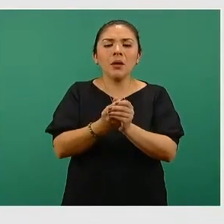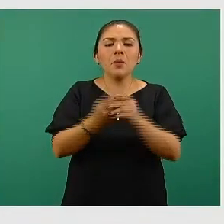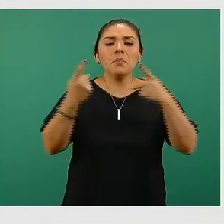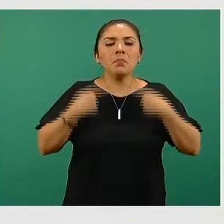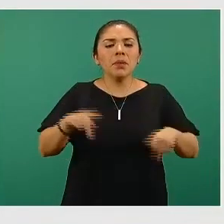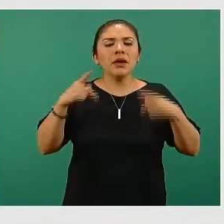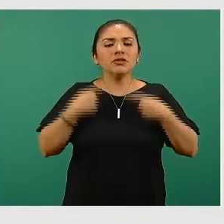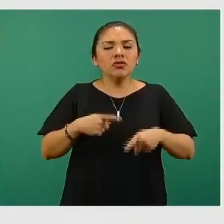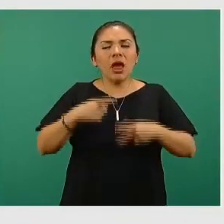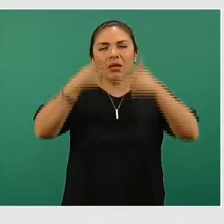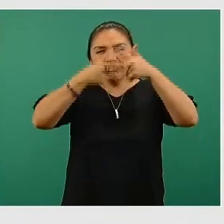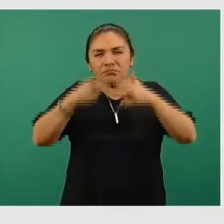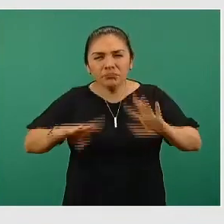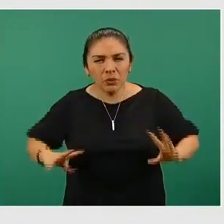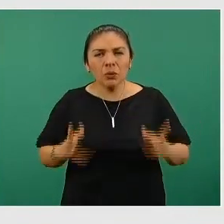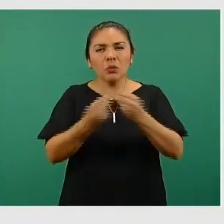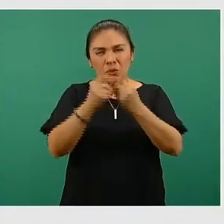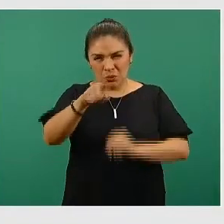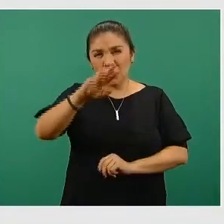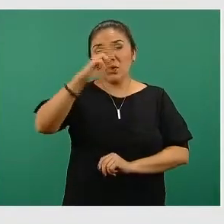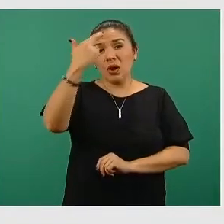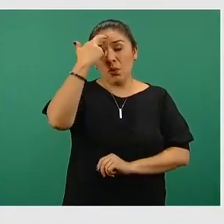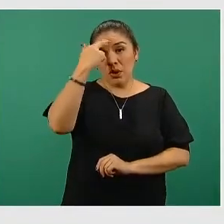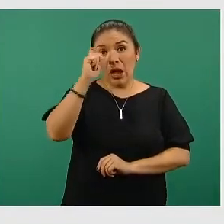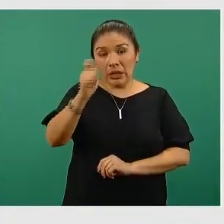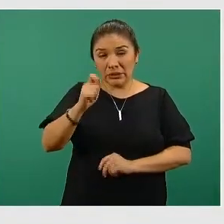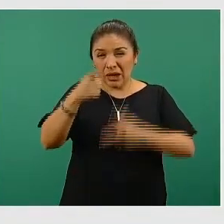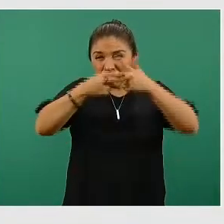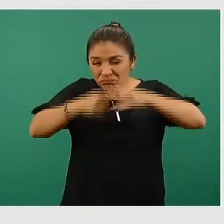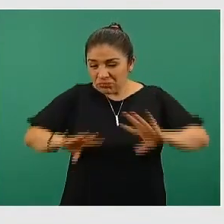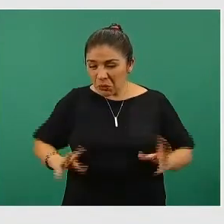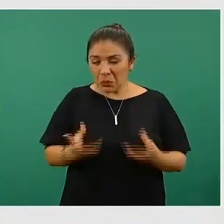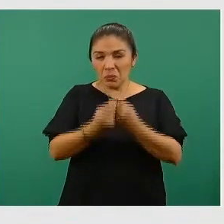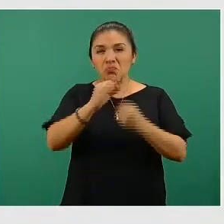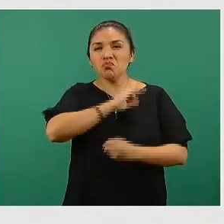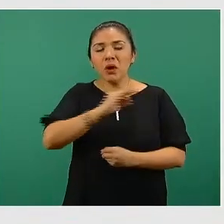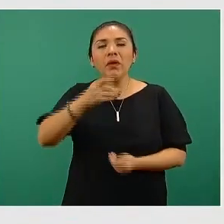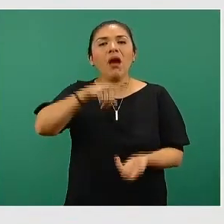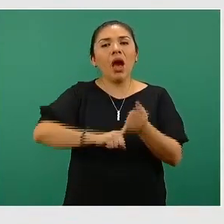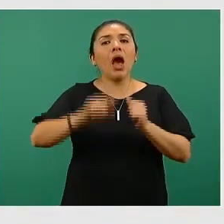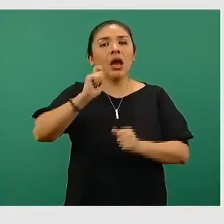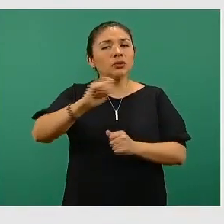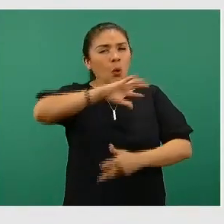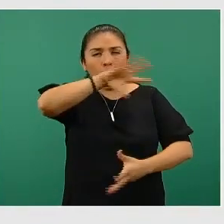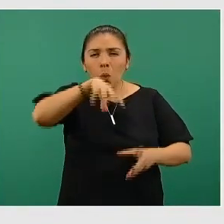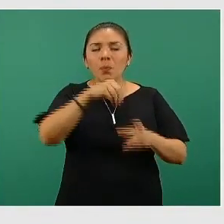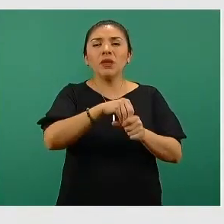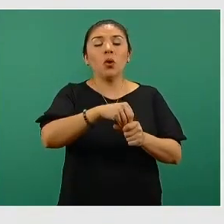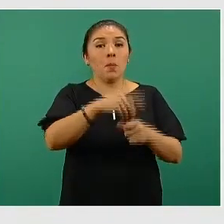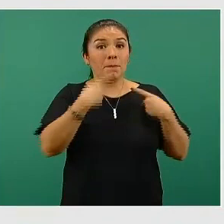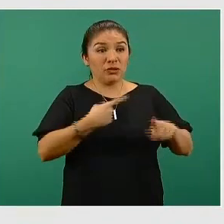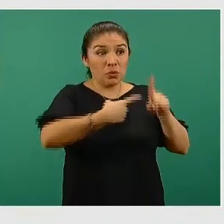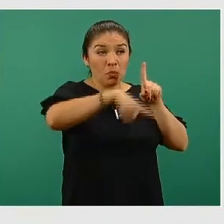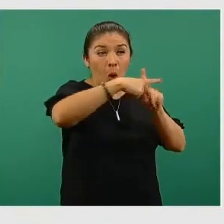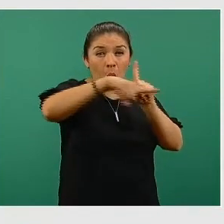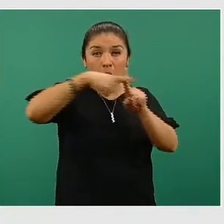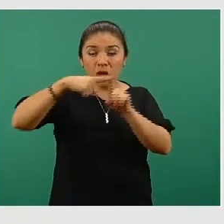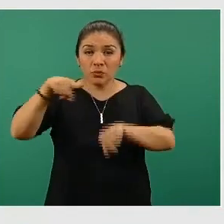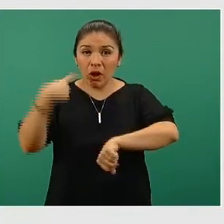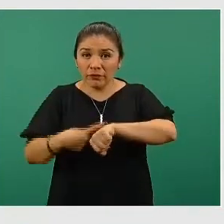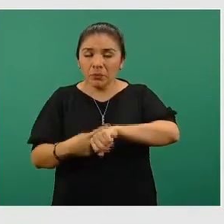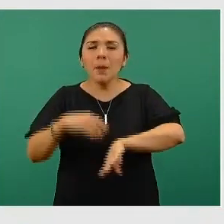y los casos estimados. Acuérdense que los casos estimados corresponden a el total de los casos confirmados más